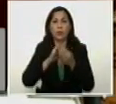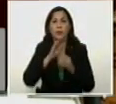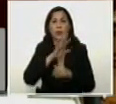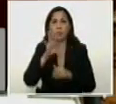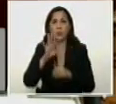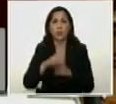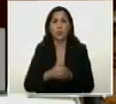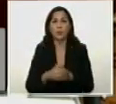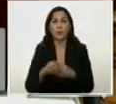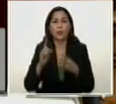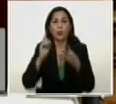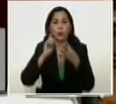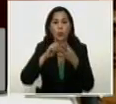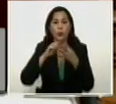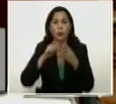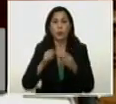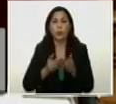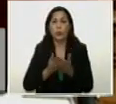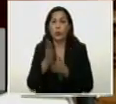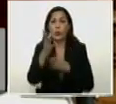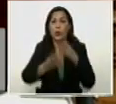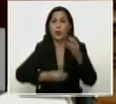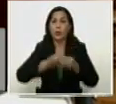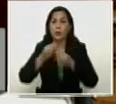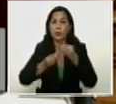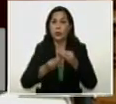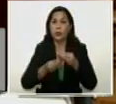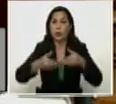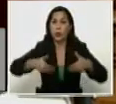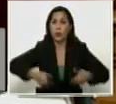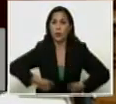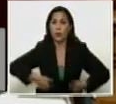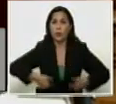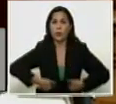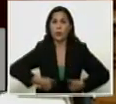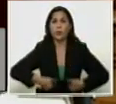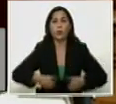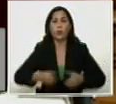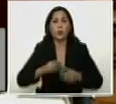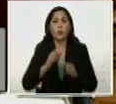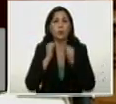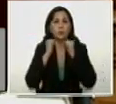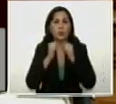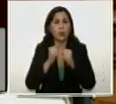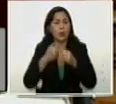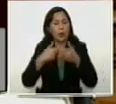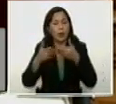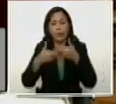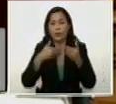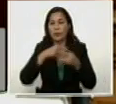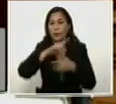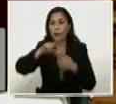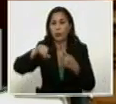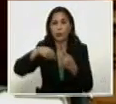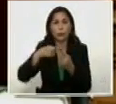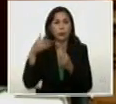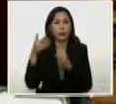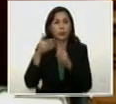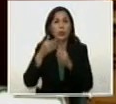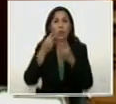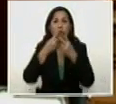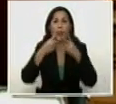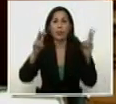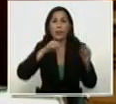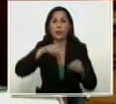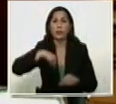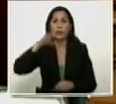2019-2025. Cuarto, continuar haciendo los esfuerzos por consolidar, a pesar de todas estas agresiones, la paz en